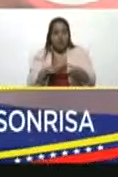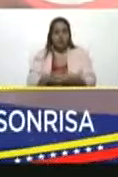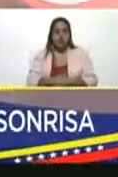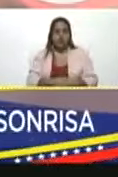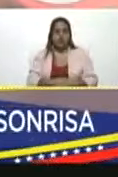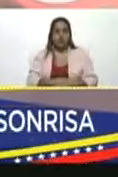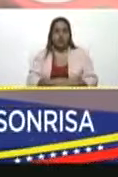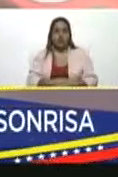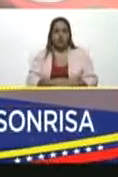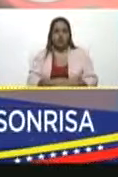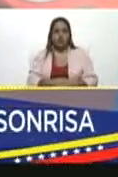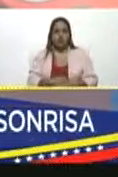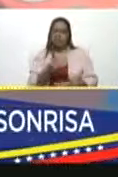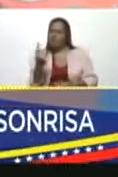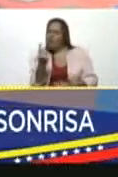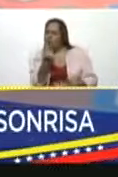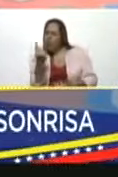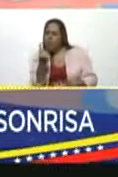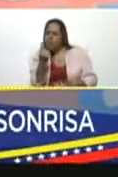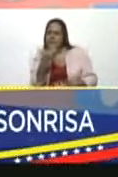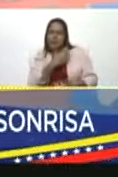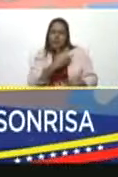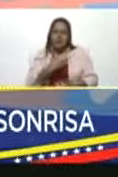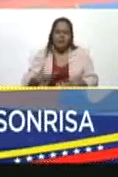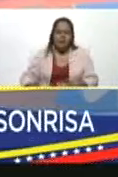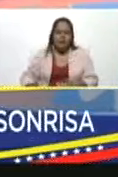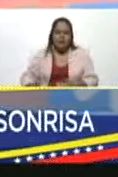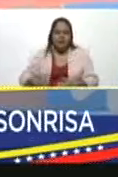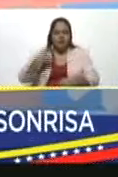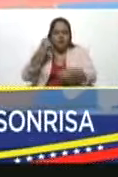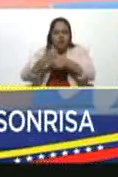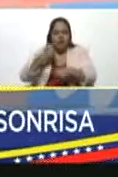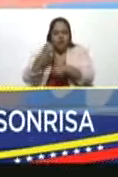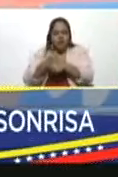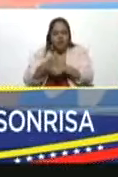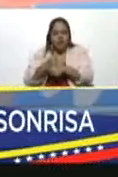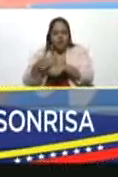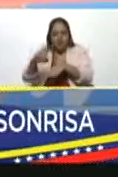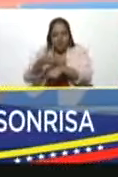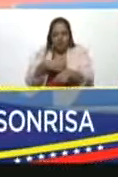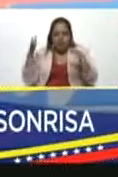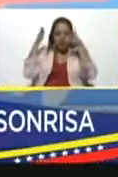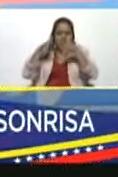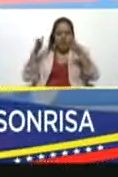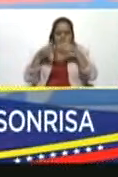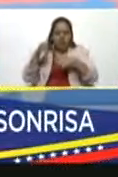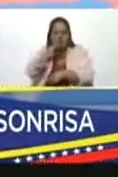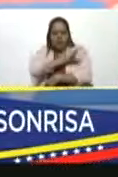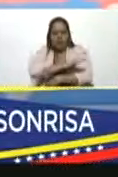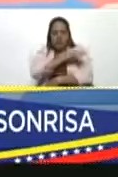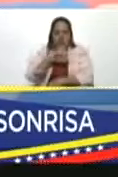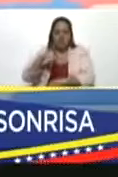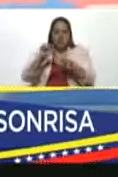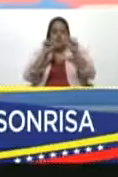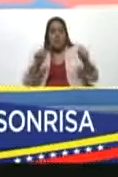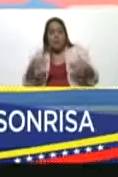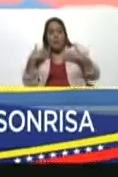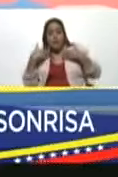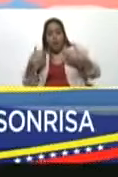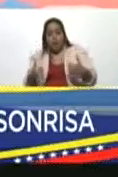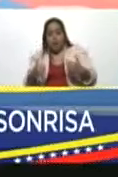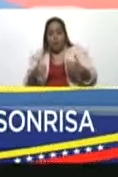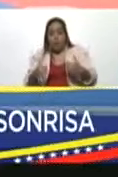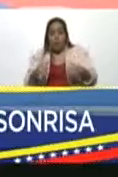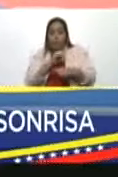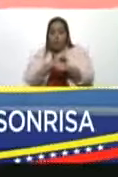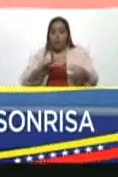solo, hermano presidente, estamos trabajando, como usted nos lo ha indicado, en esta clínica, el sistema de salud en Portuguesa, a